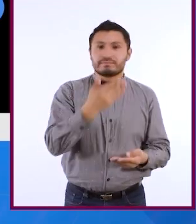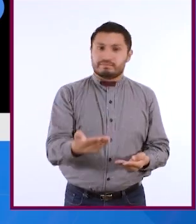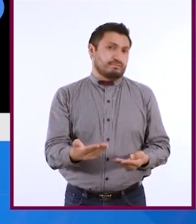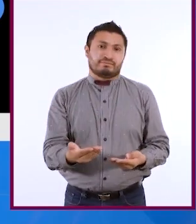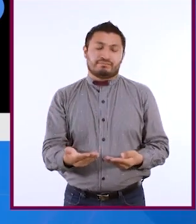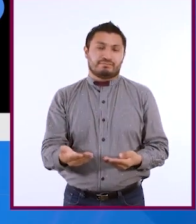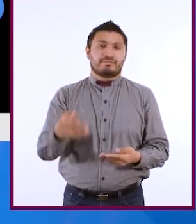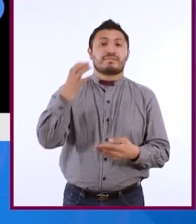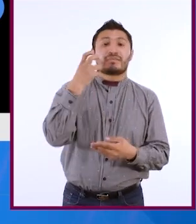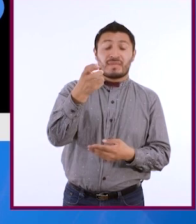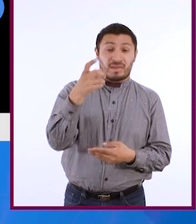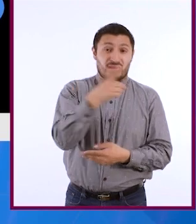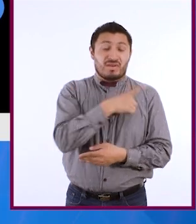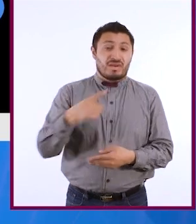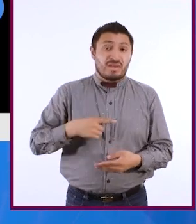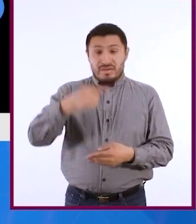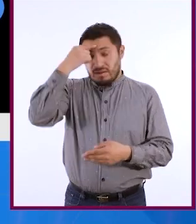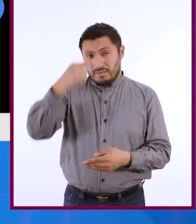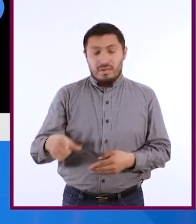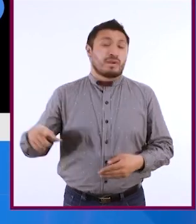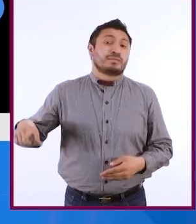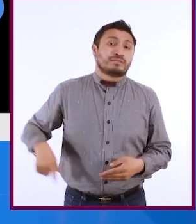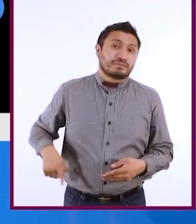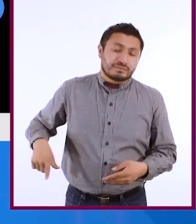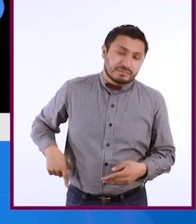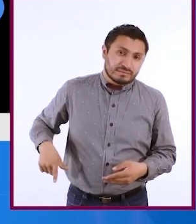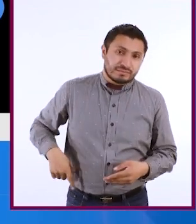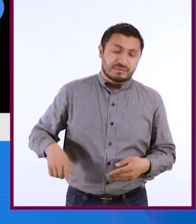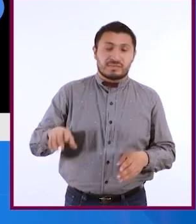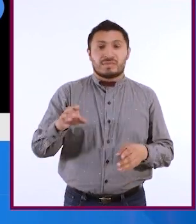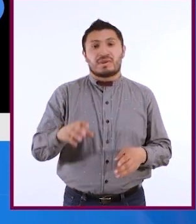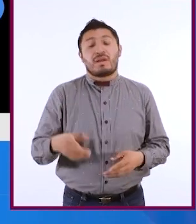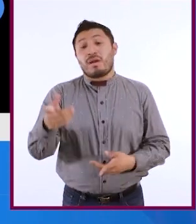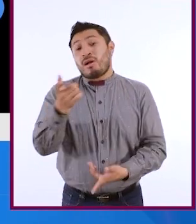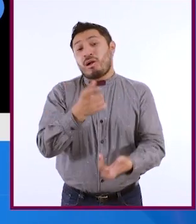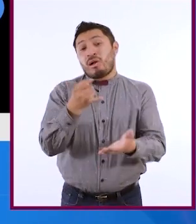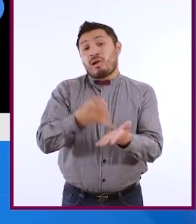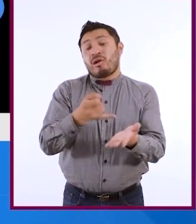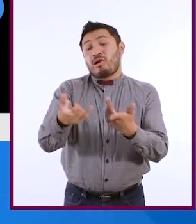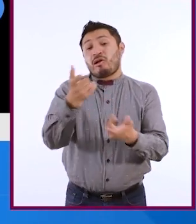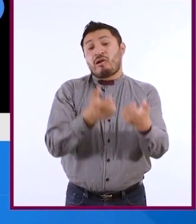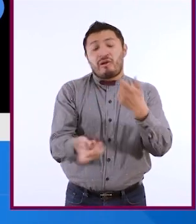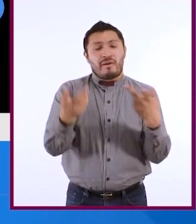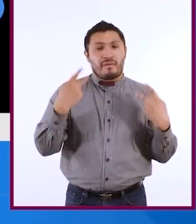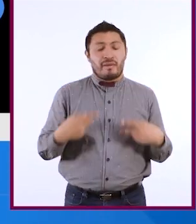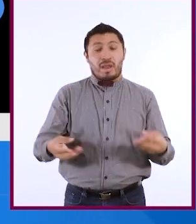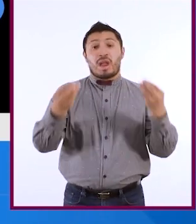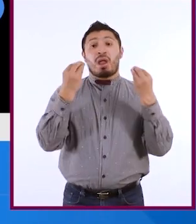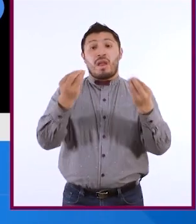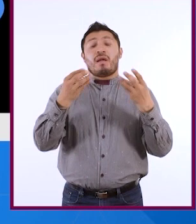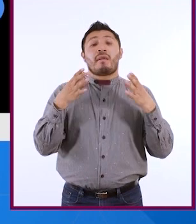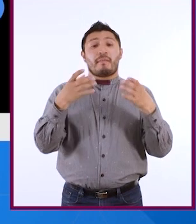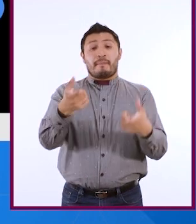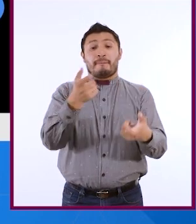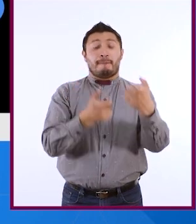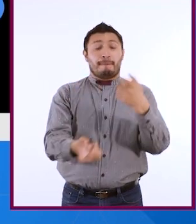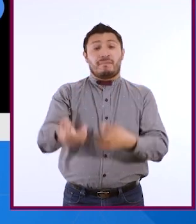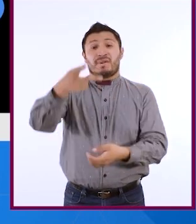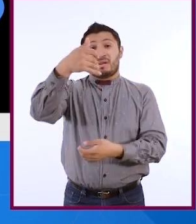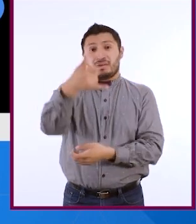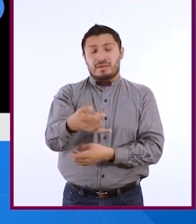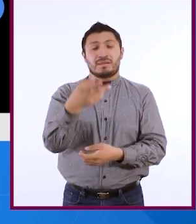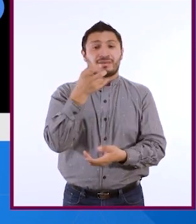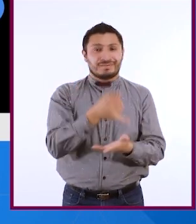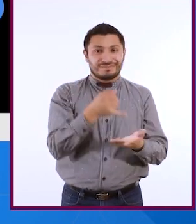fiscalidad funciona para que pues el gobierno o digamos el Estado cobre impuestos a personas que tienen mucha acumulación y